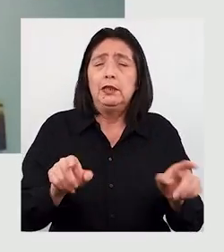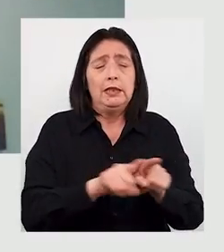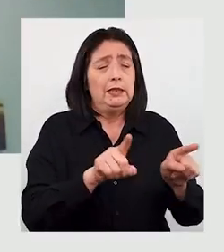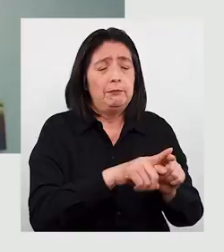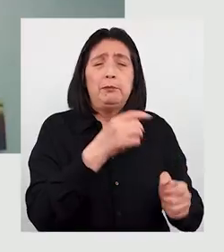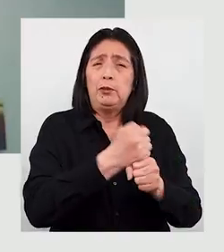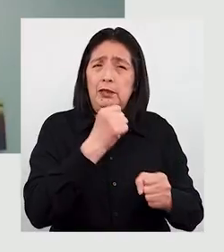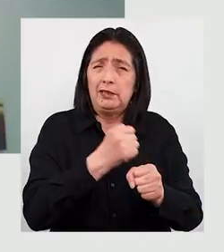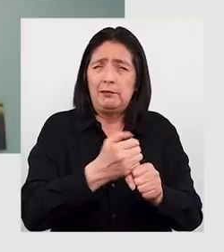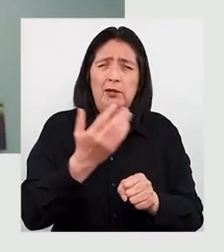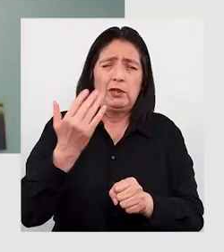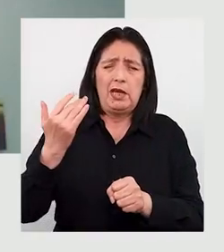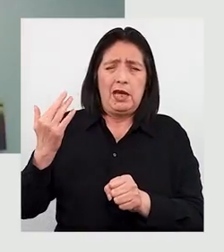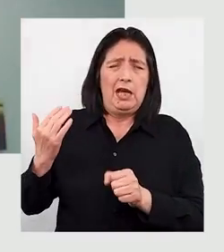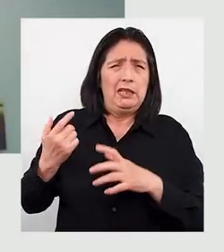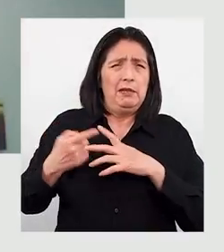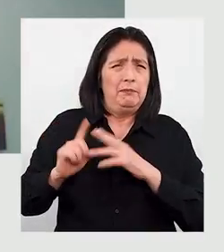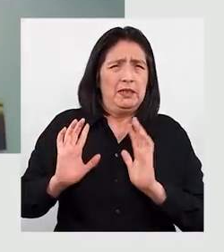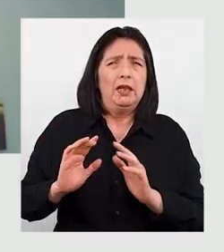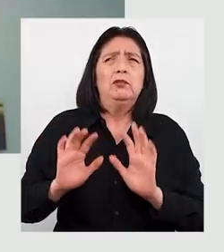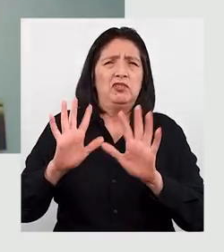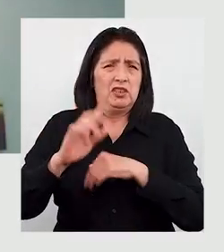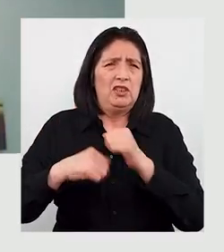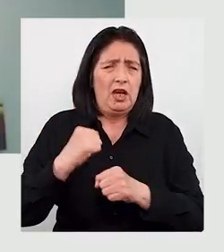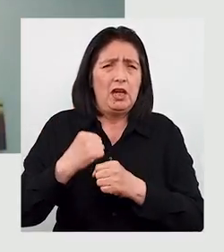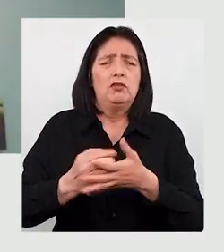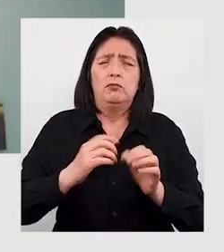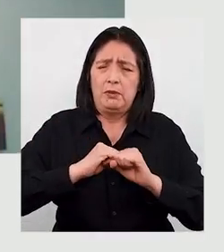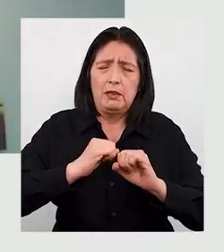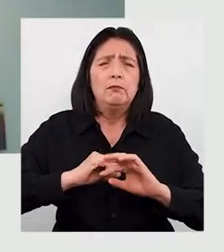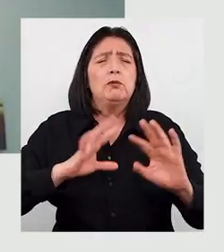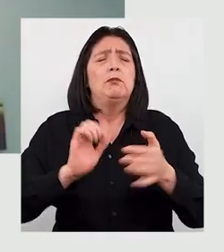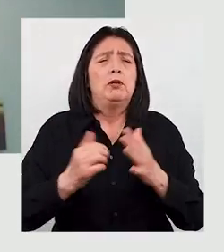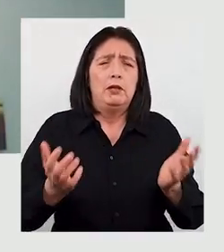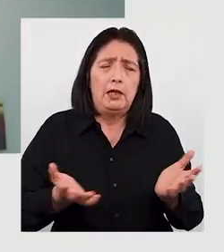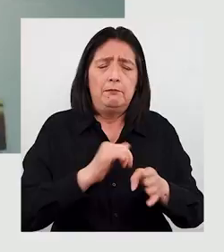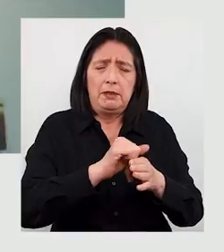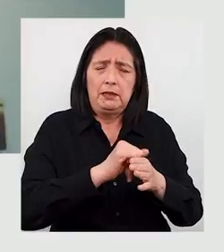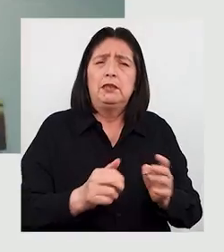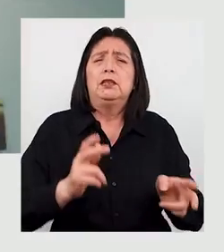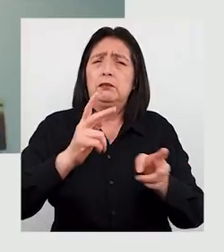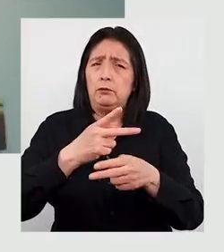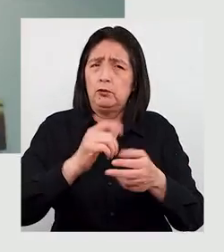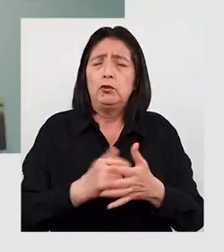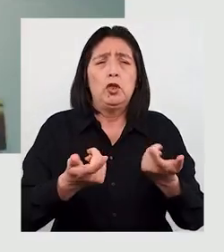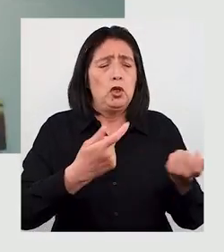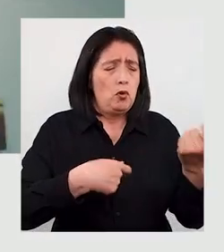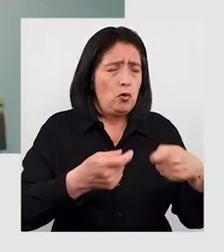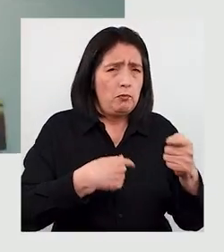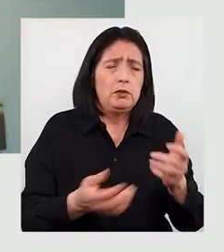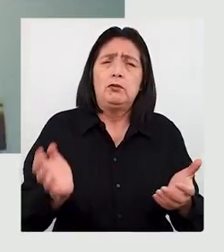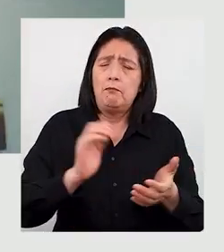las actividades iniciadas hace ya una década para promover prácticas de producción y un